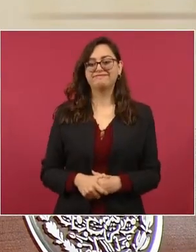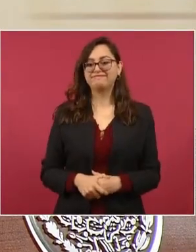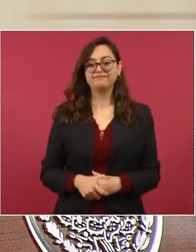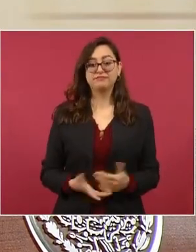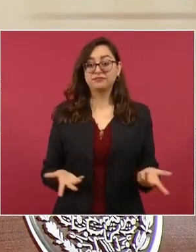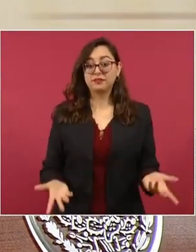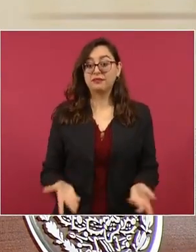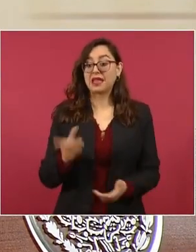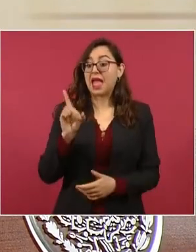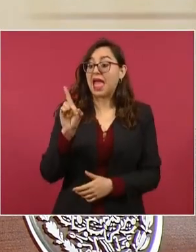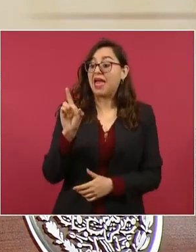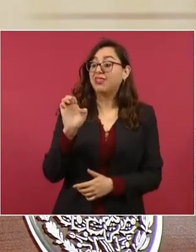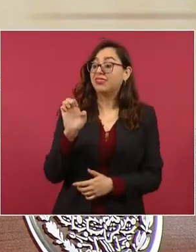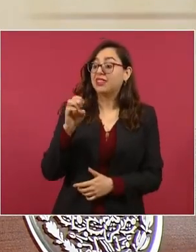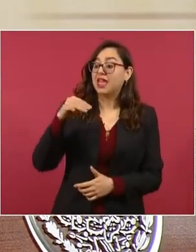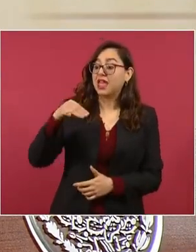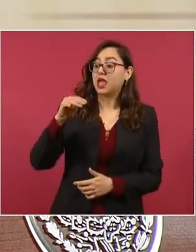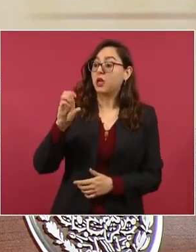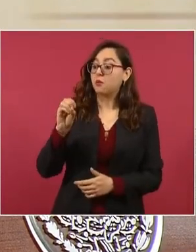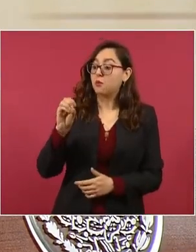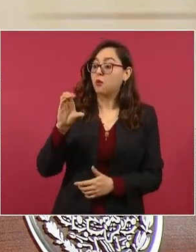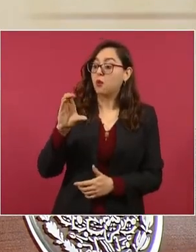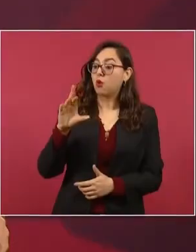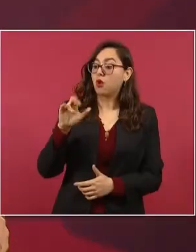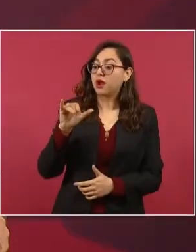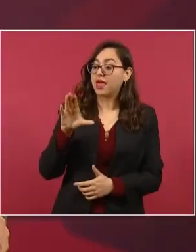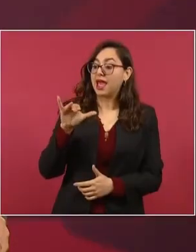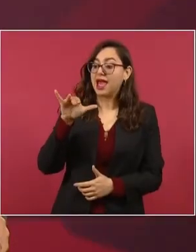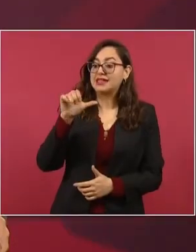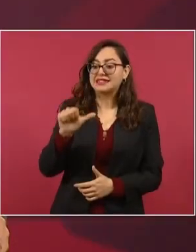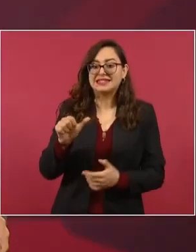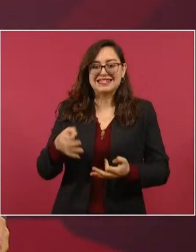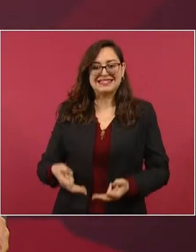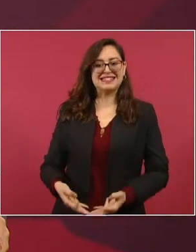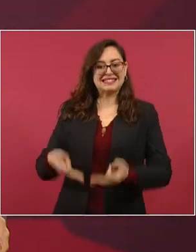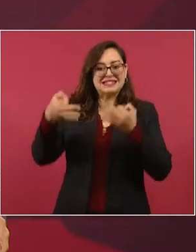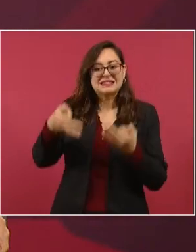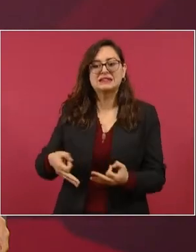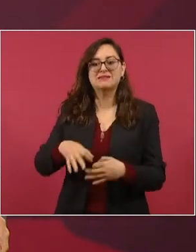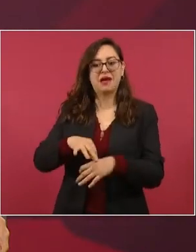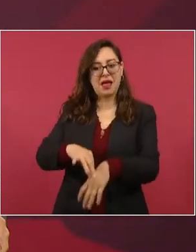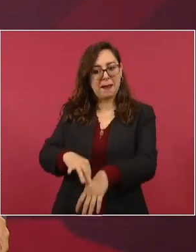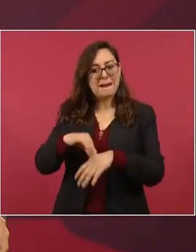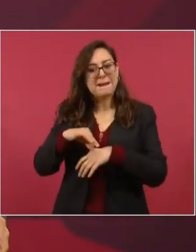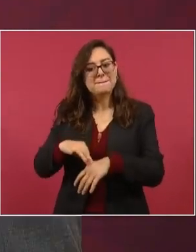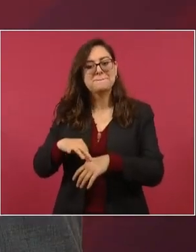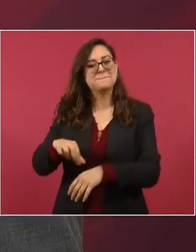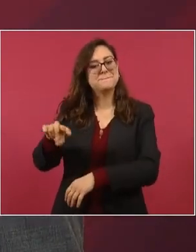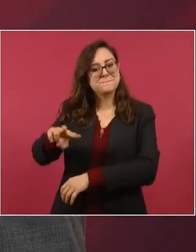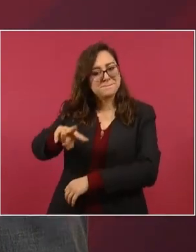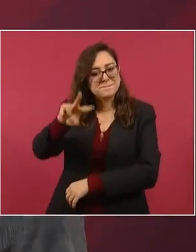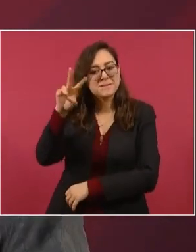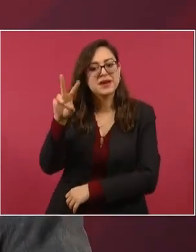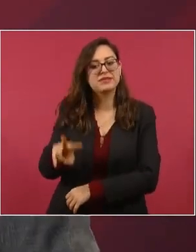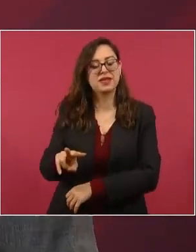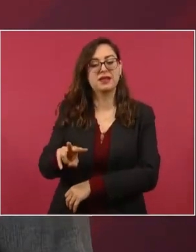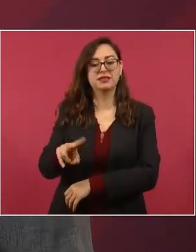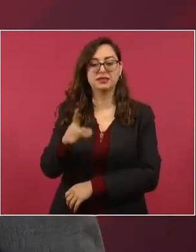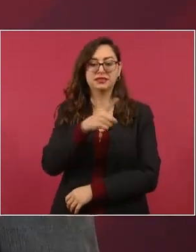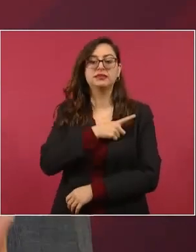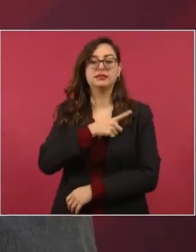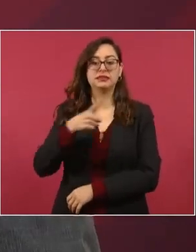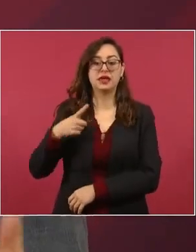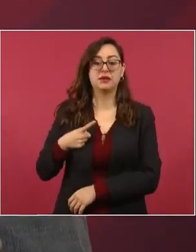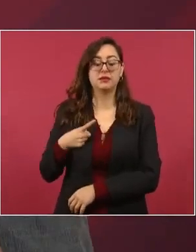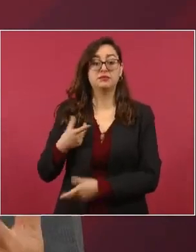y le tengo que agregar lo de democracia verdadera, porque utilizan